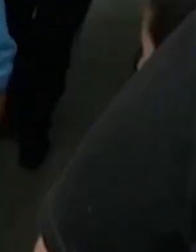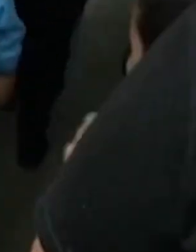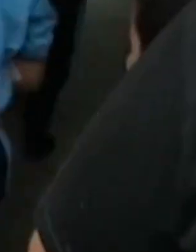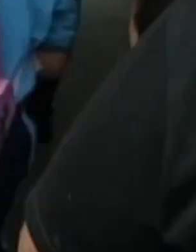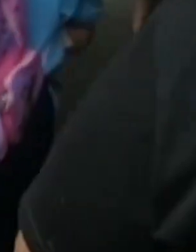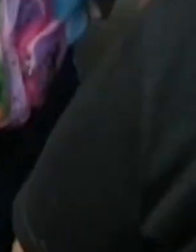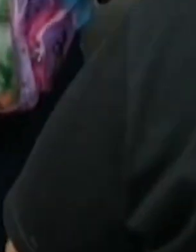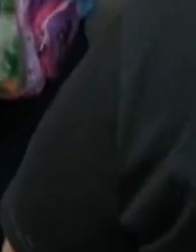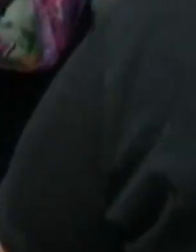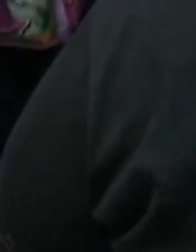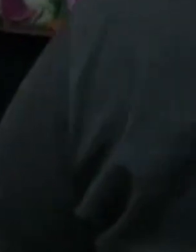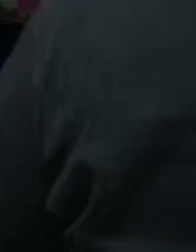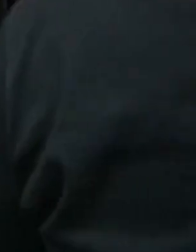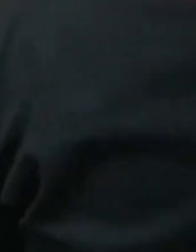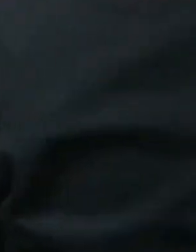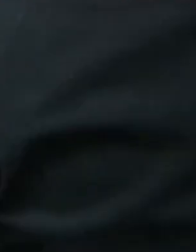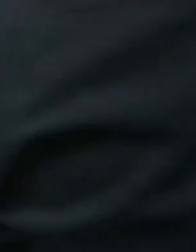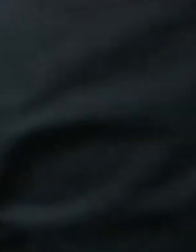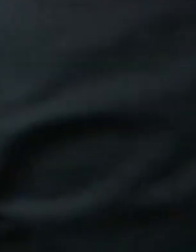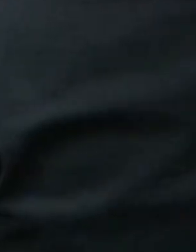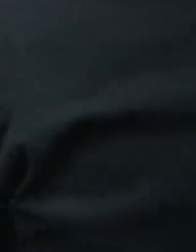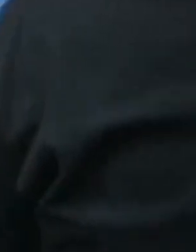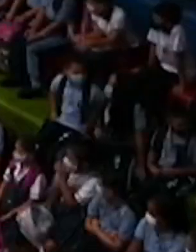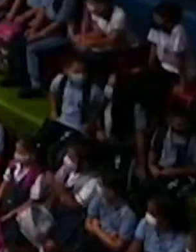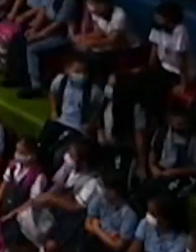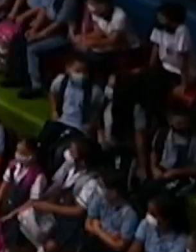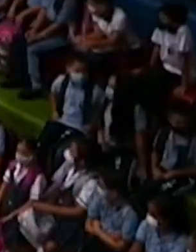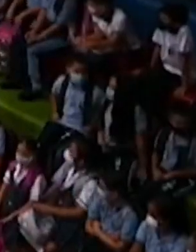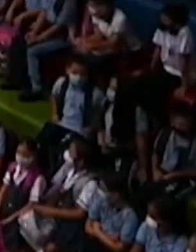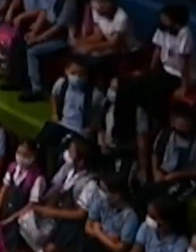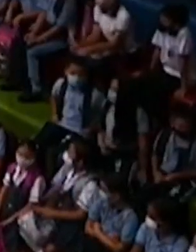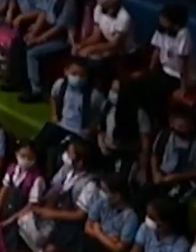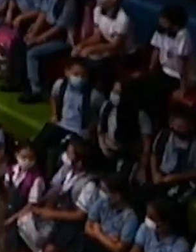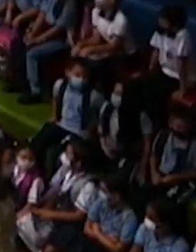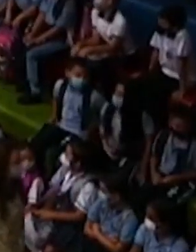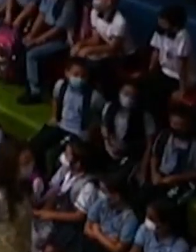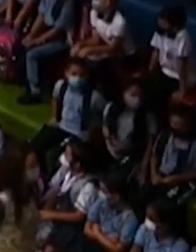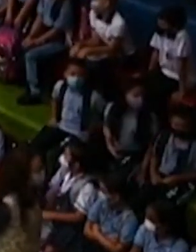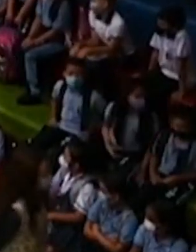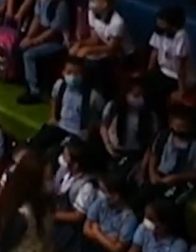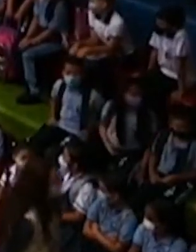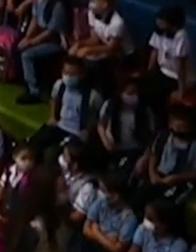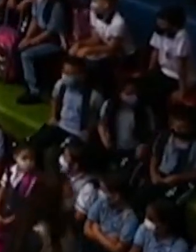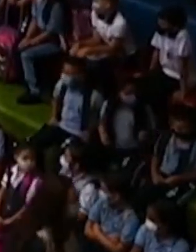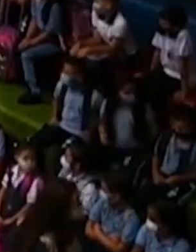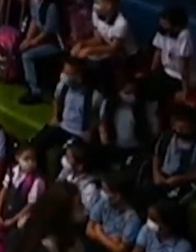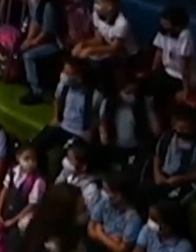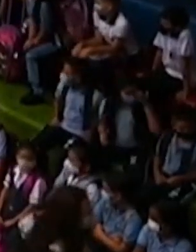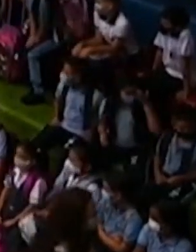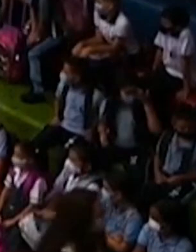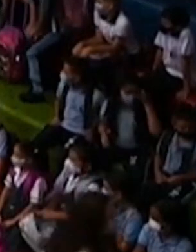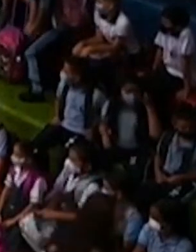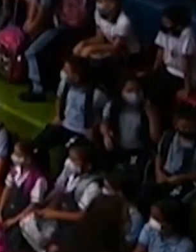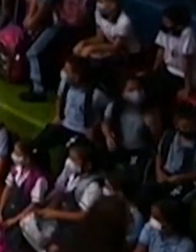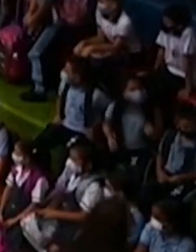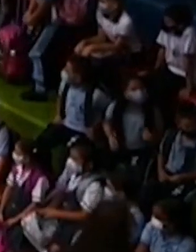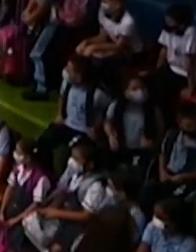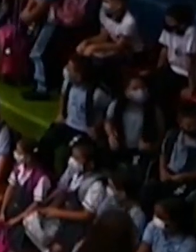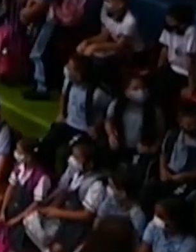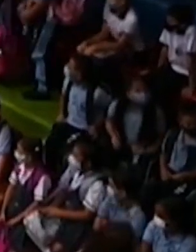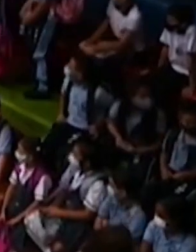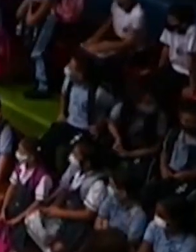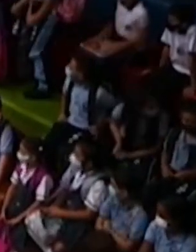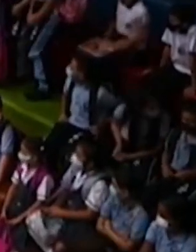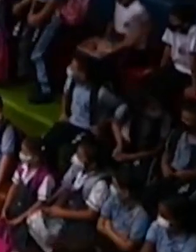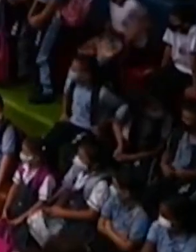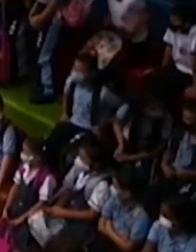Según el Ministerio de Educación, no se les exigirá un certificado de vacunación. La medida contrasta con la adoptada para eventos masivos y lugares